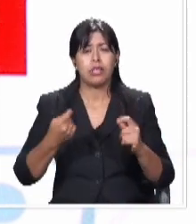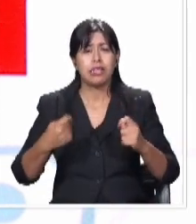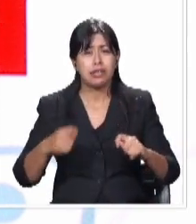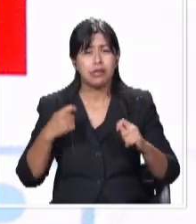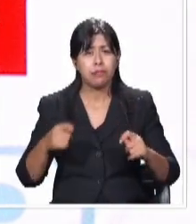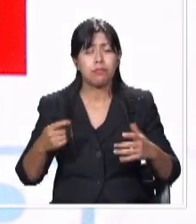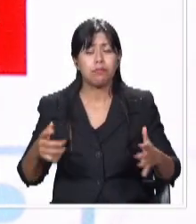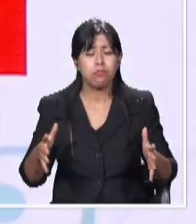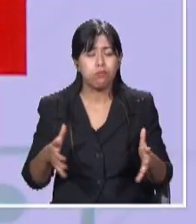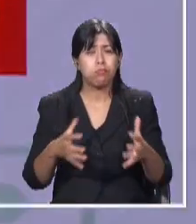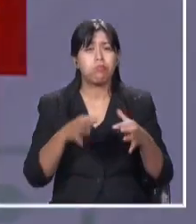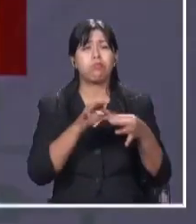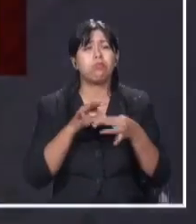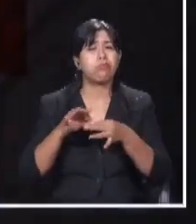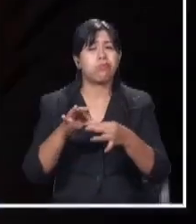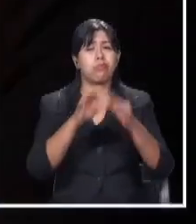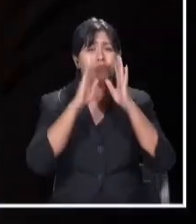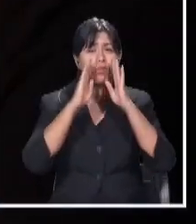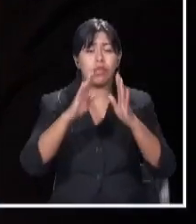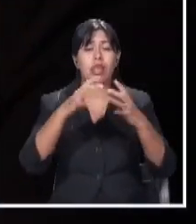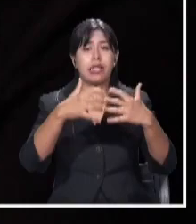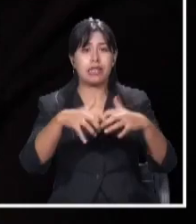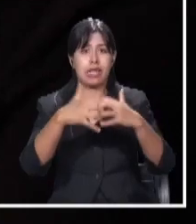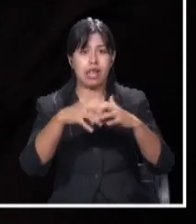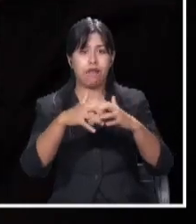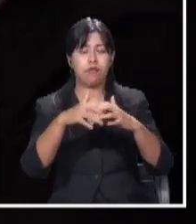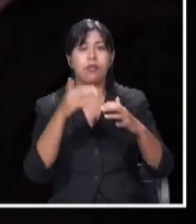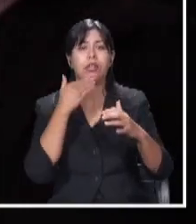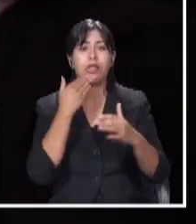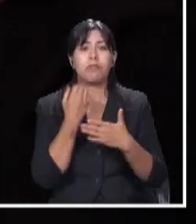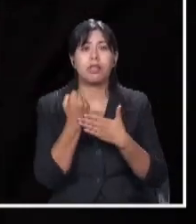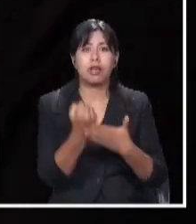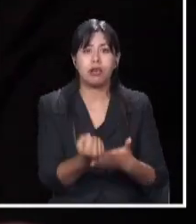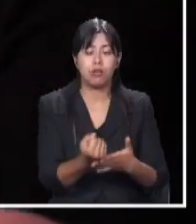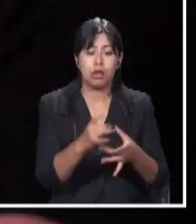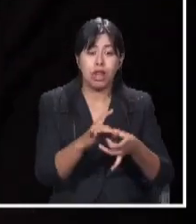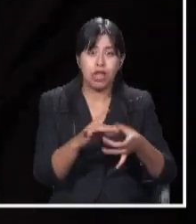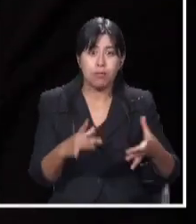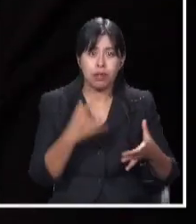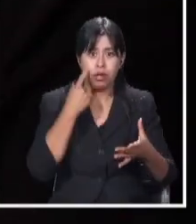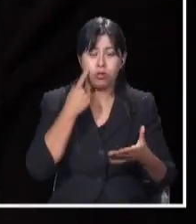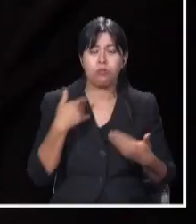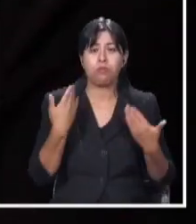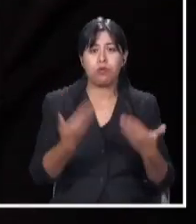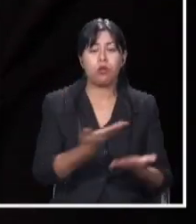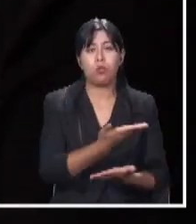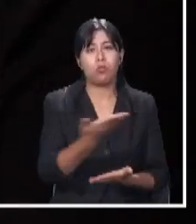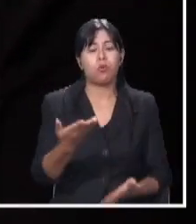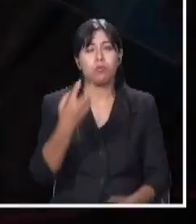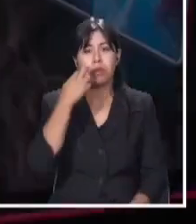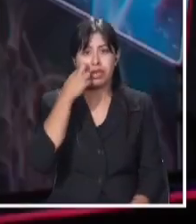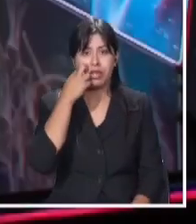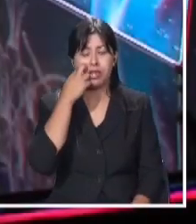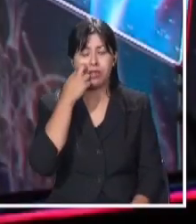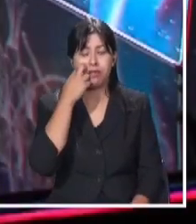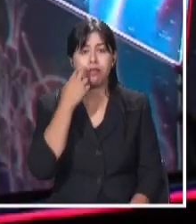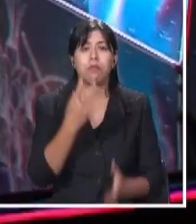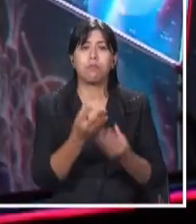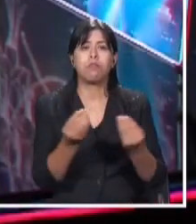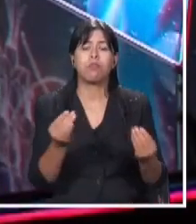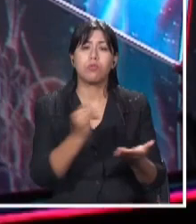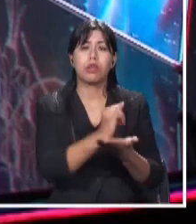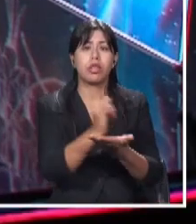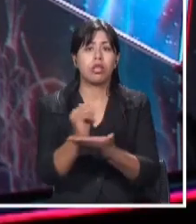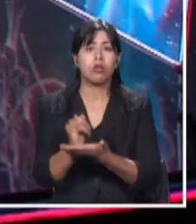cerebro y disponibilizar y democratizar este conocimiento hacia la humanidad. Bueno, hay un montón de otras instituciones